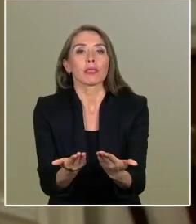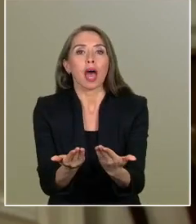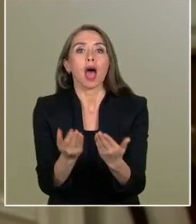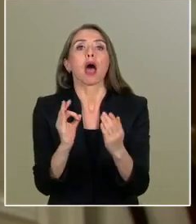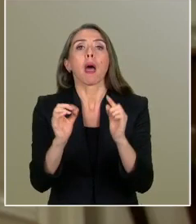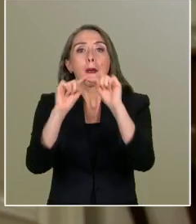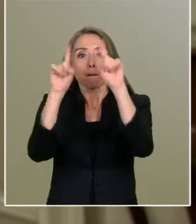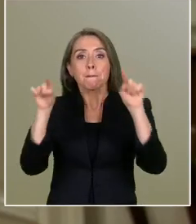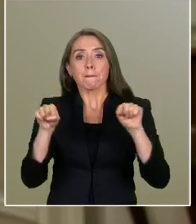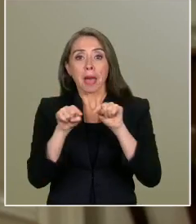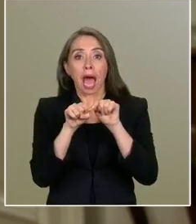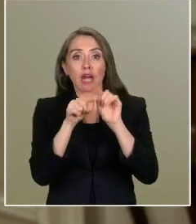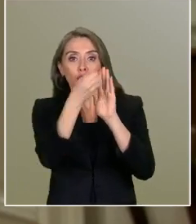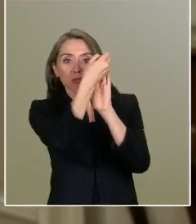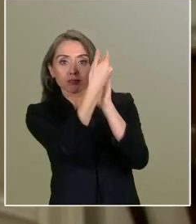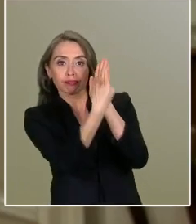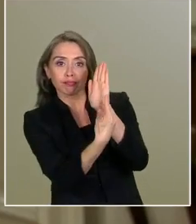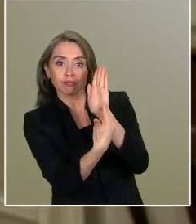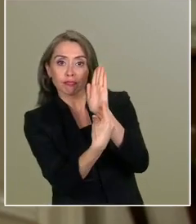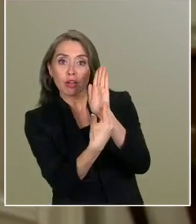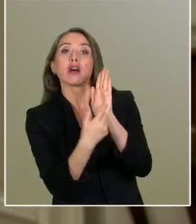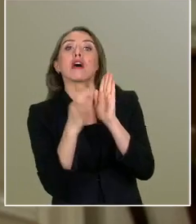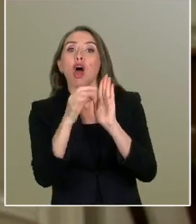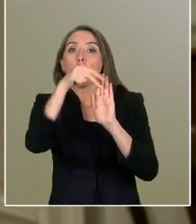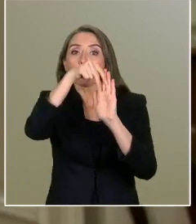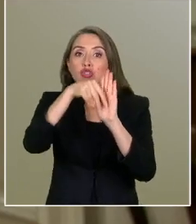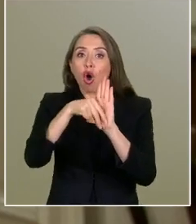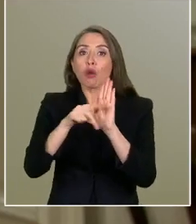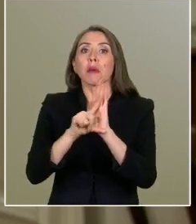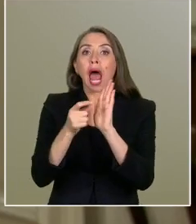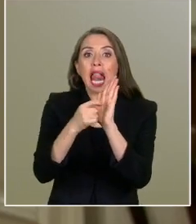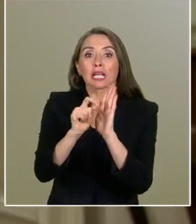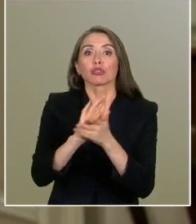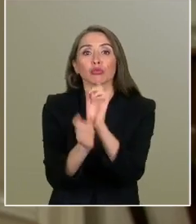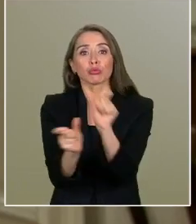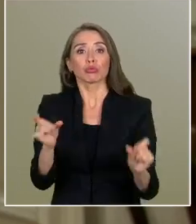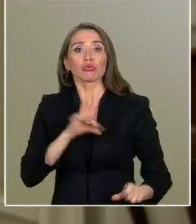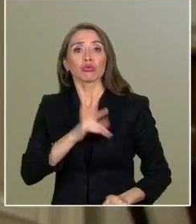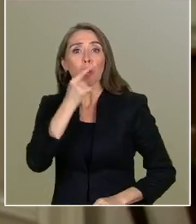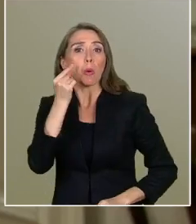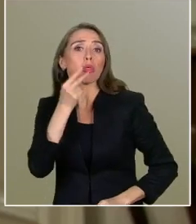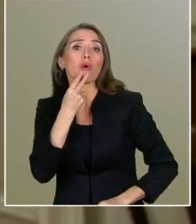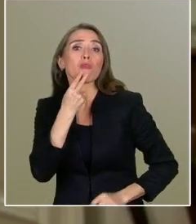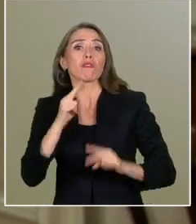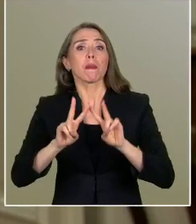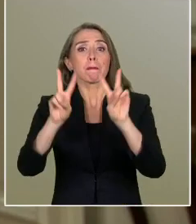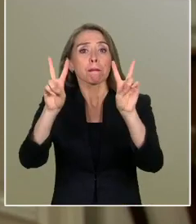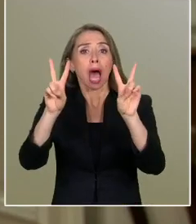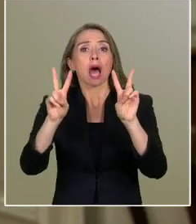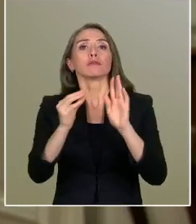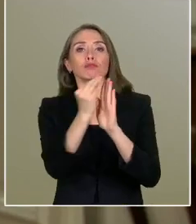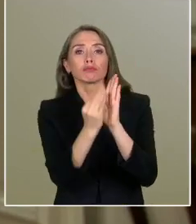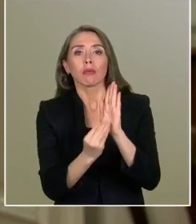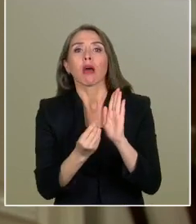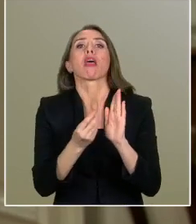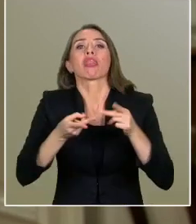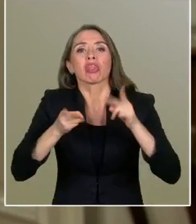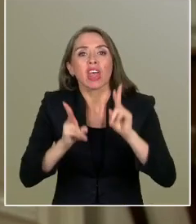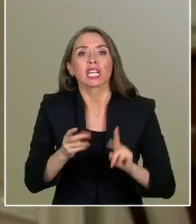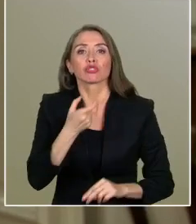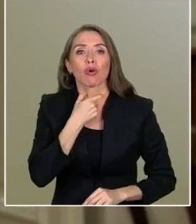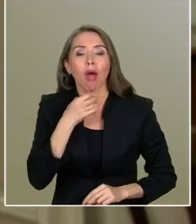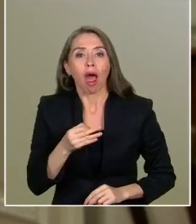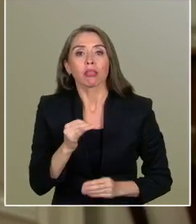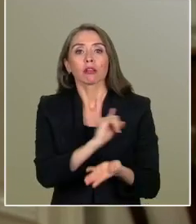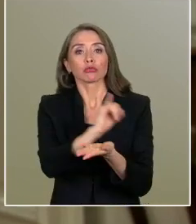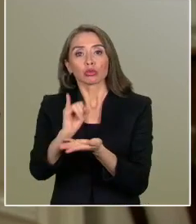marco normativo legítimo para que todos y todas las chilenas vivimos con derechos garantizados y con instituciones respetadas y